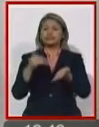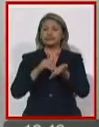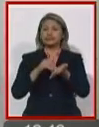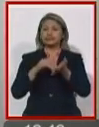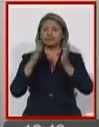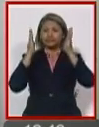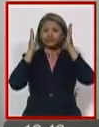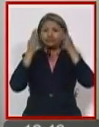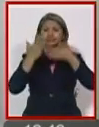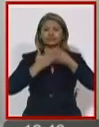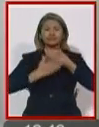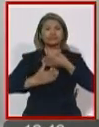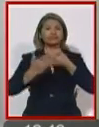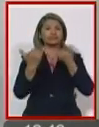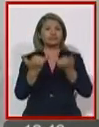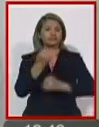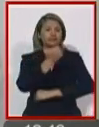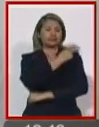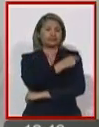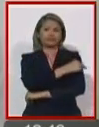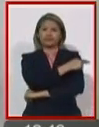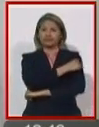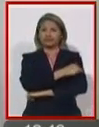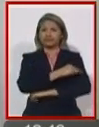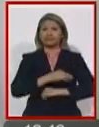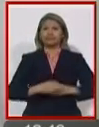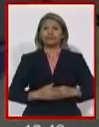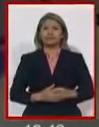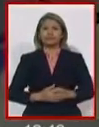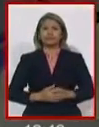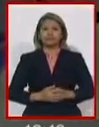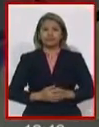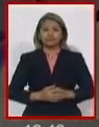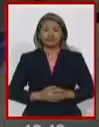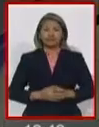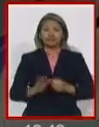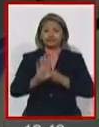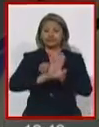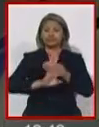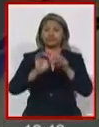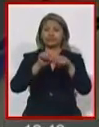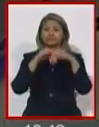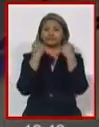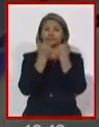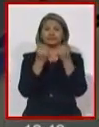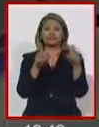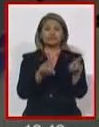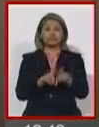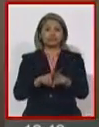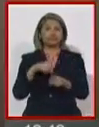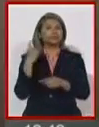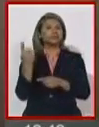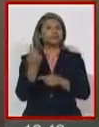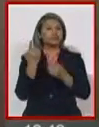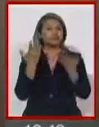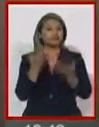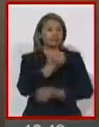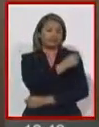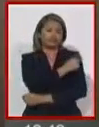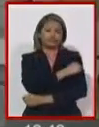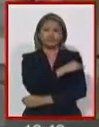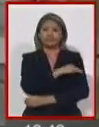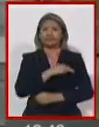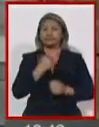vuelve a atender desde hoy en los hospitales, en la Seguridad Social también. Solamente que aquí en los